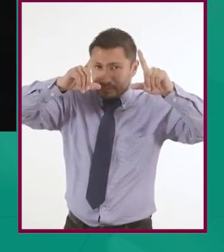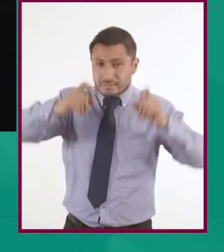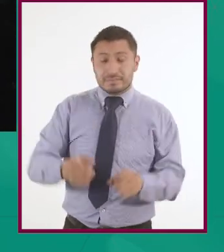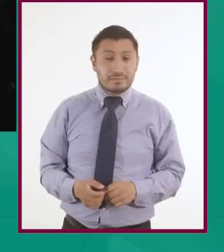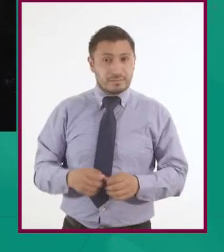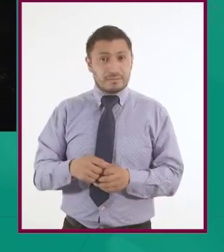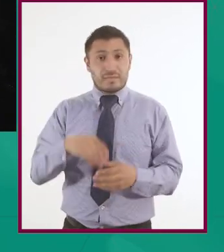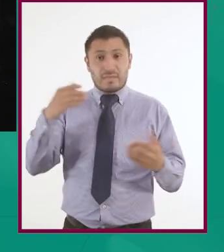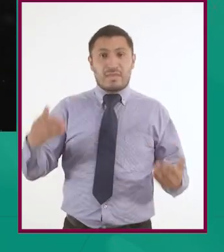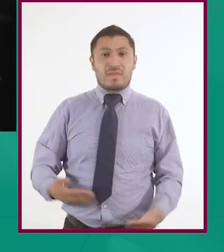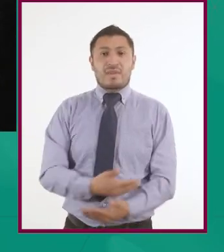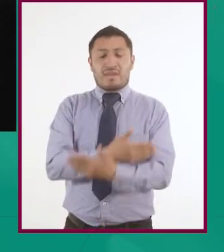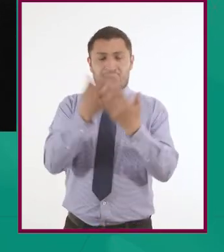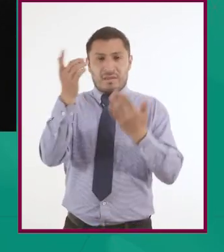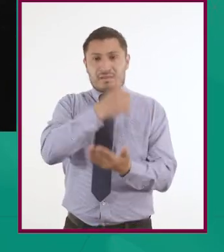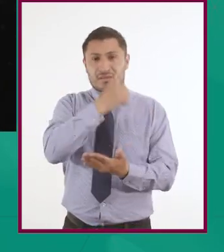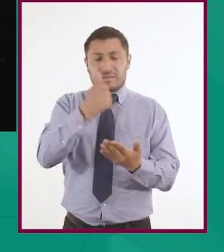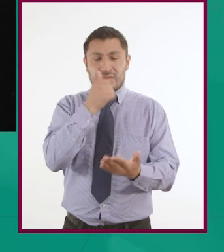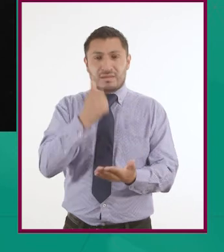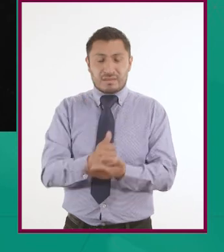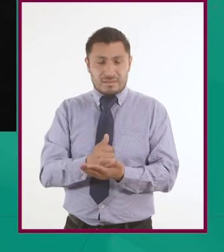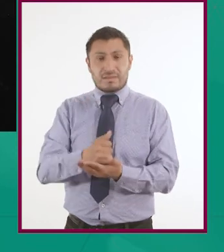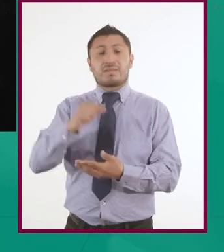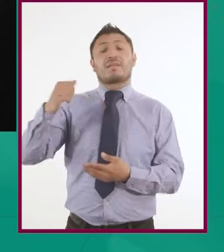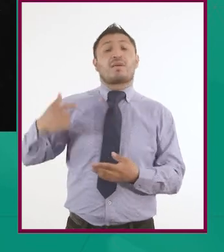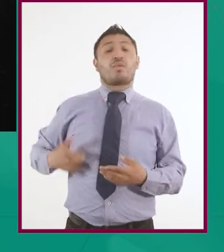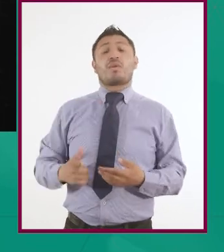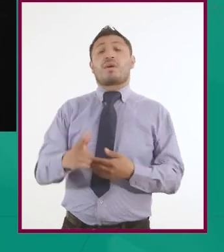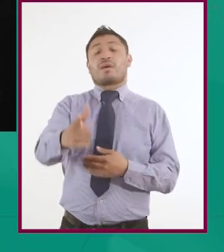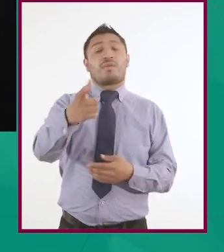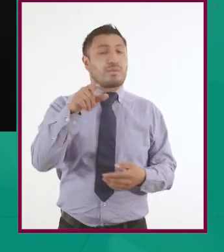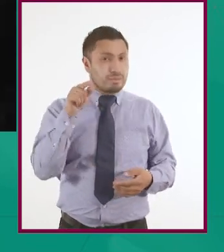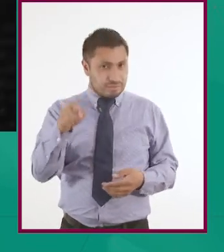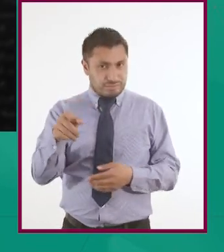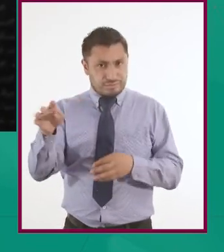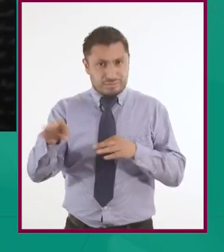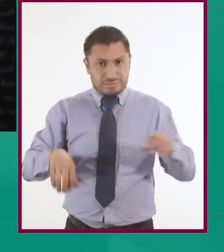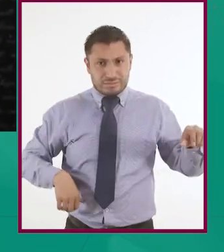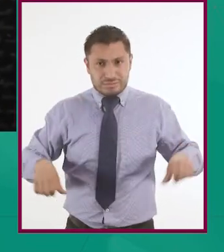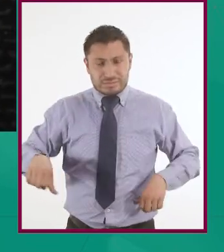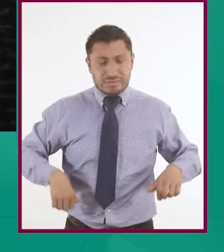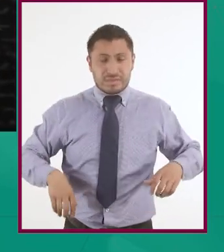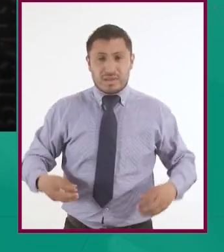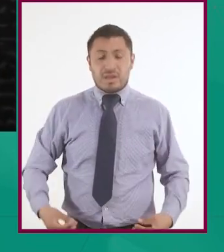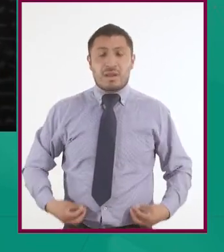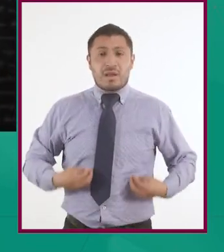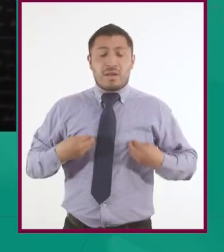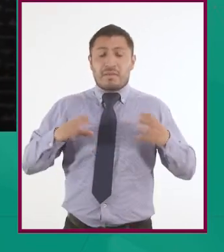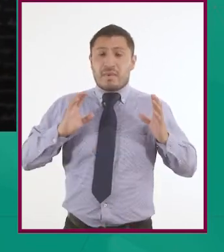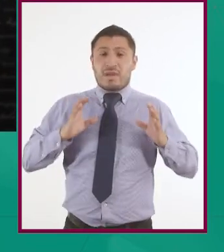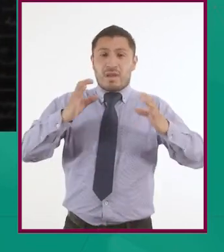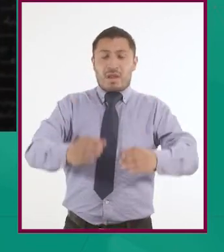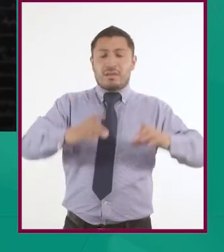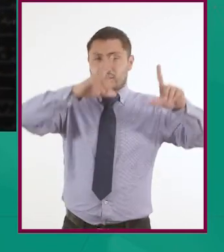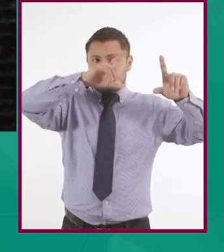en su natal Jaral del Progreso, Guanajuato, donde se dedicó a plasmar la vida de esta